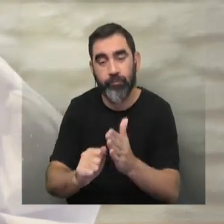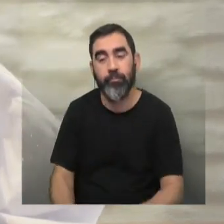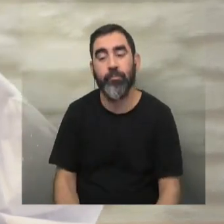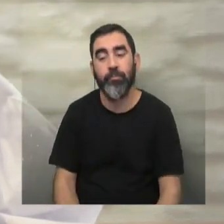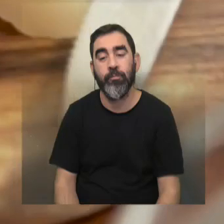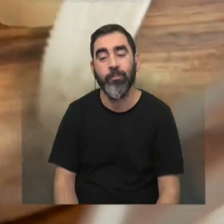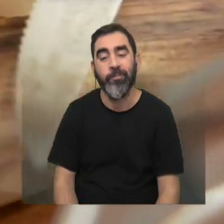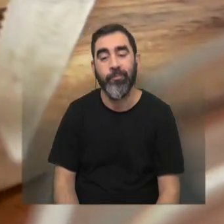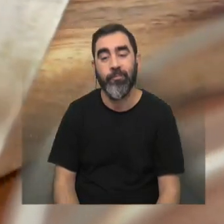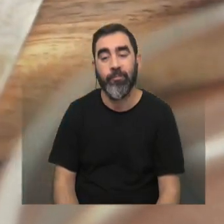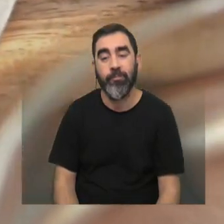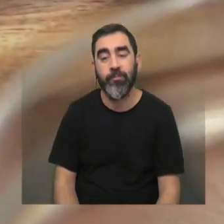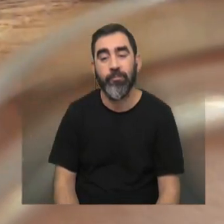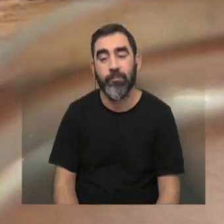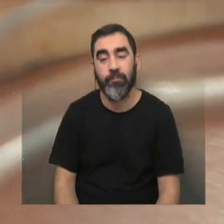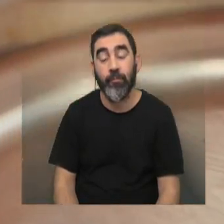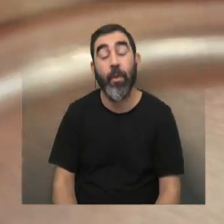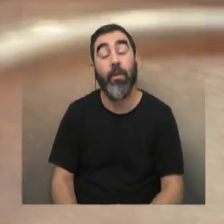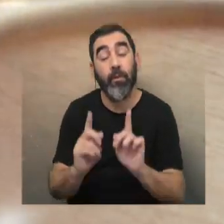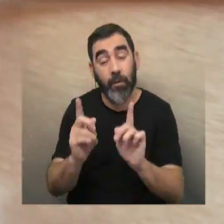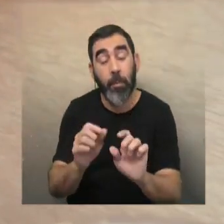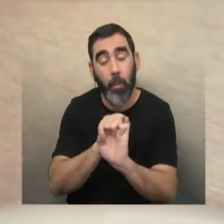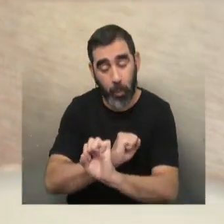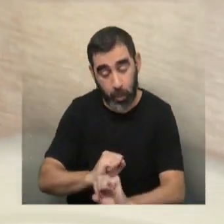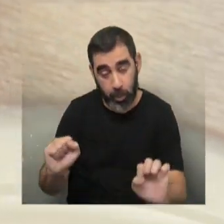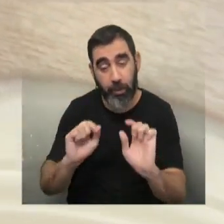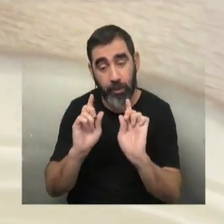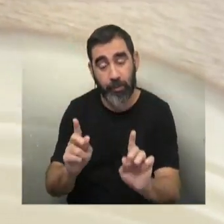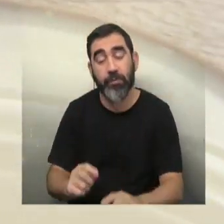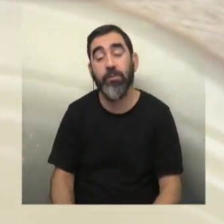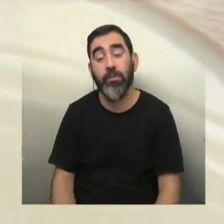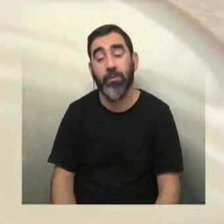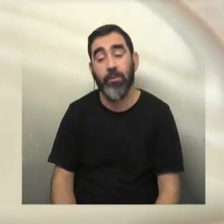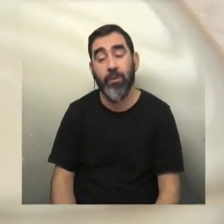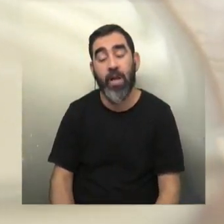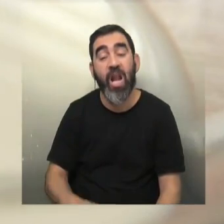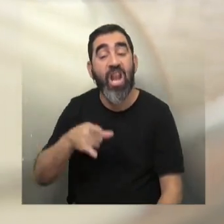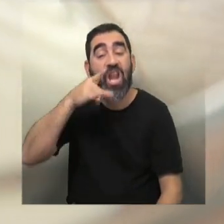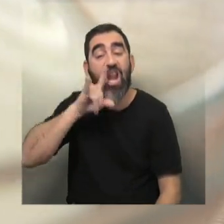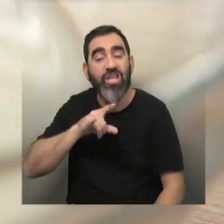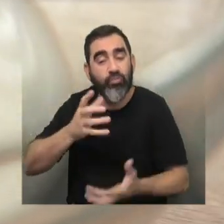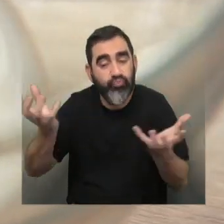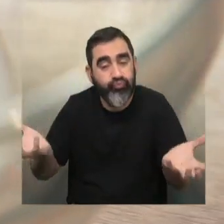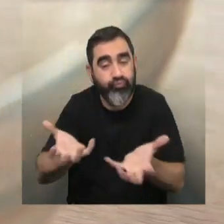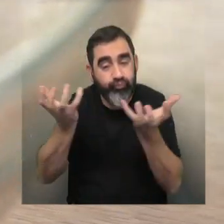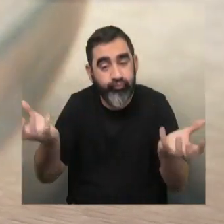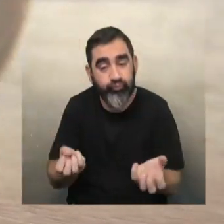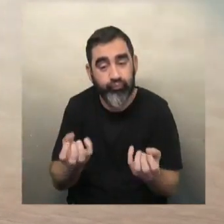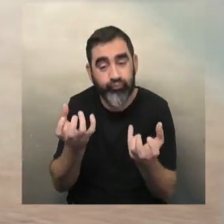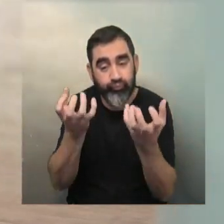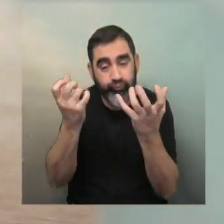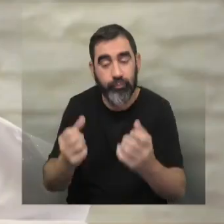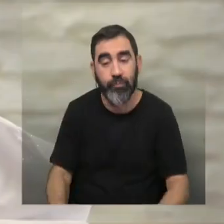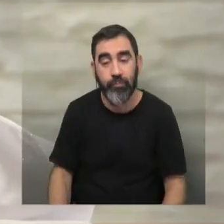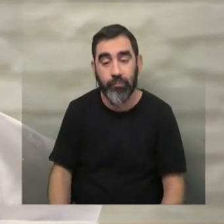la mancha. Y otra de las posibilidades que tenemos es la leche hirviendo. ¿Y